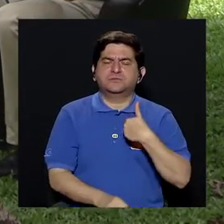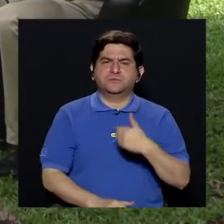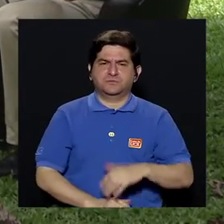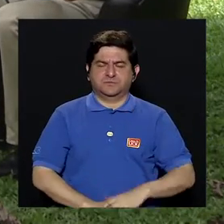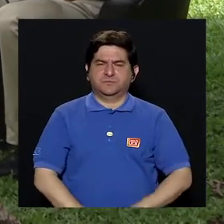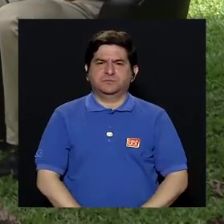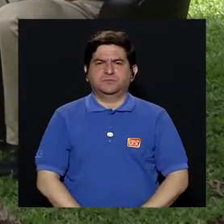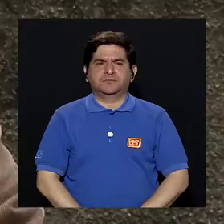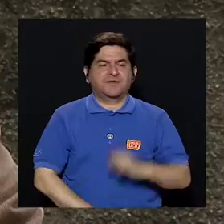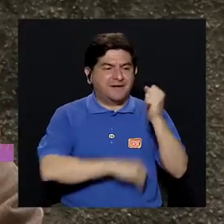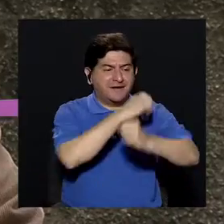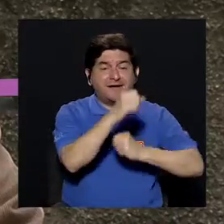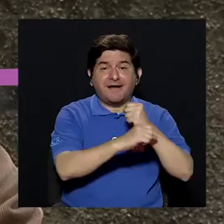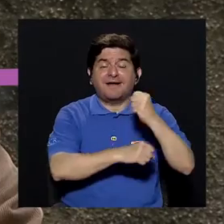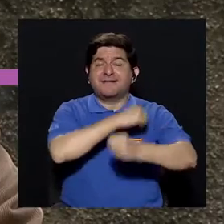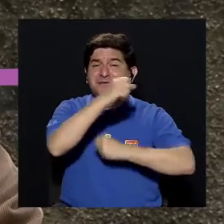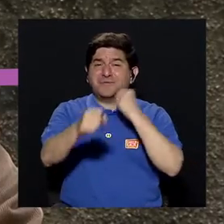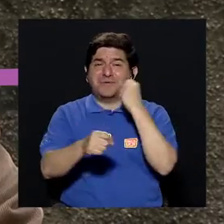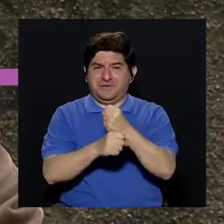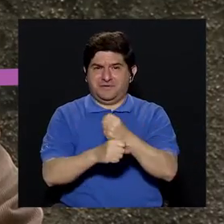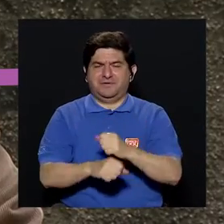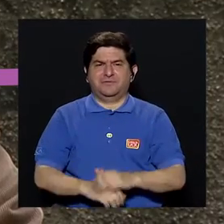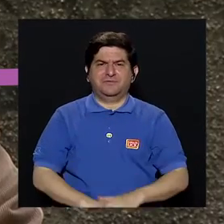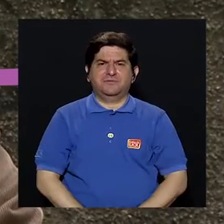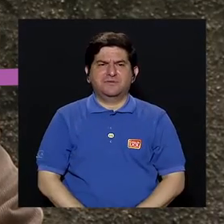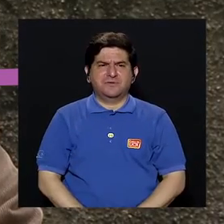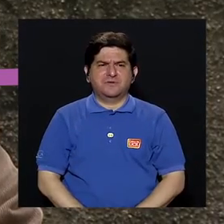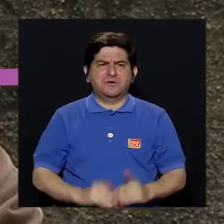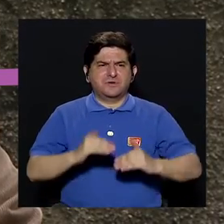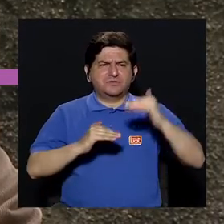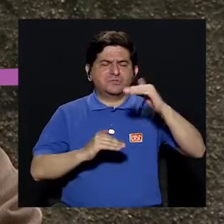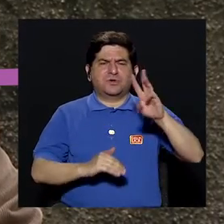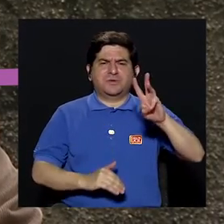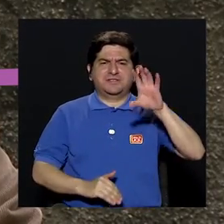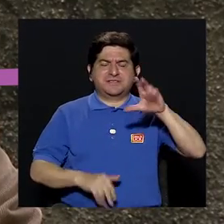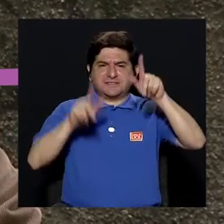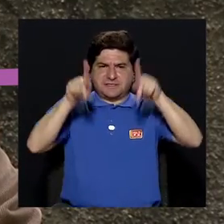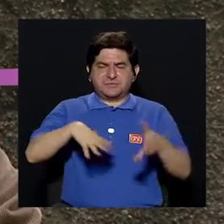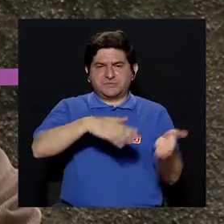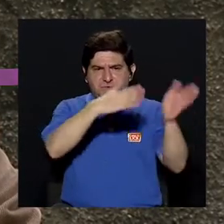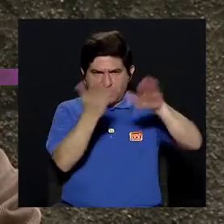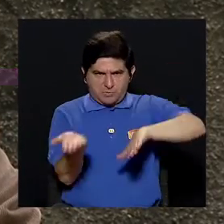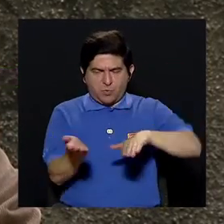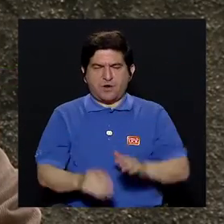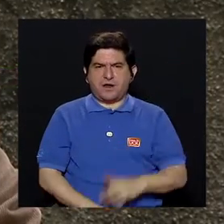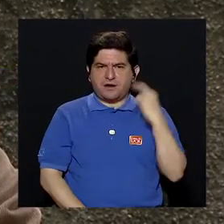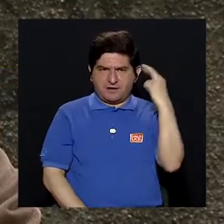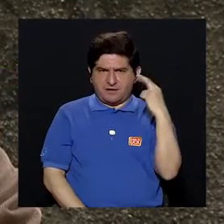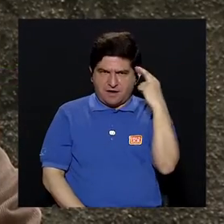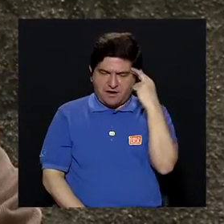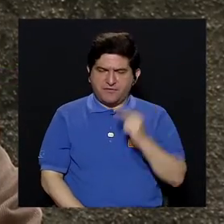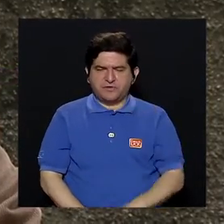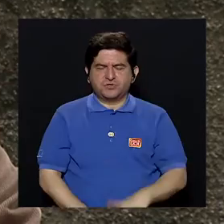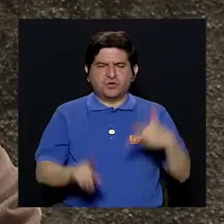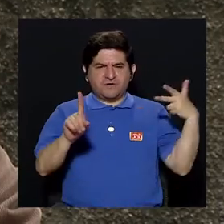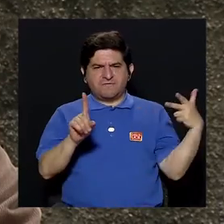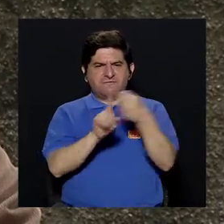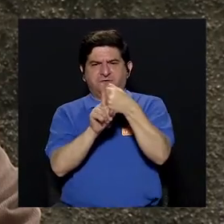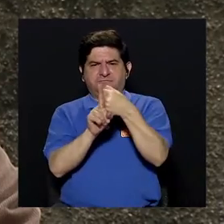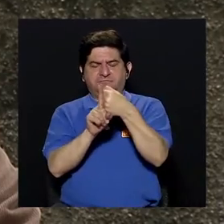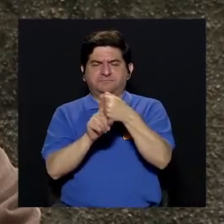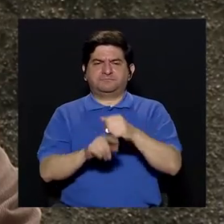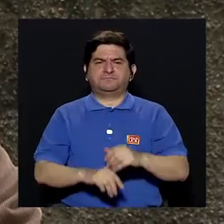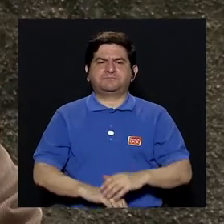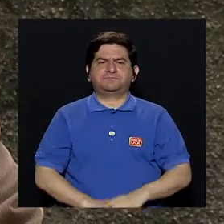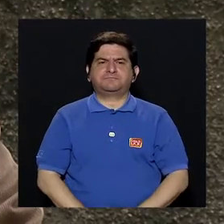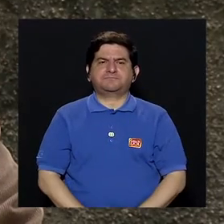tenemos que anualmente más de 600 personas fallecen víctimas de algún tipo de accidente de